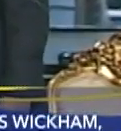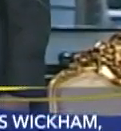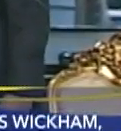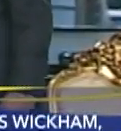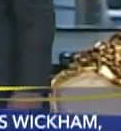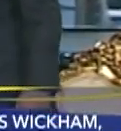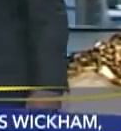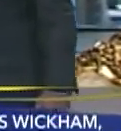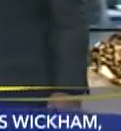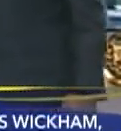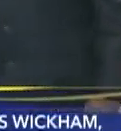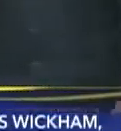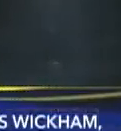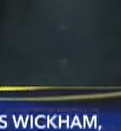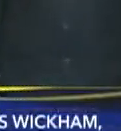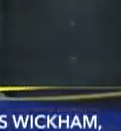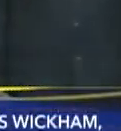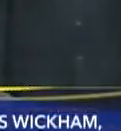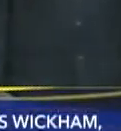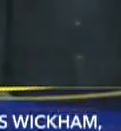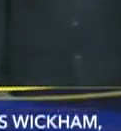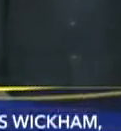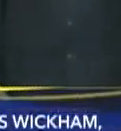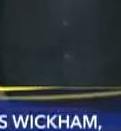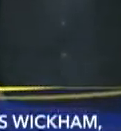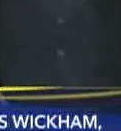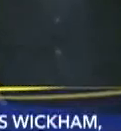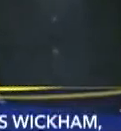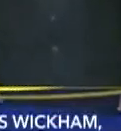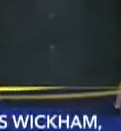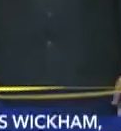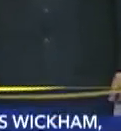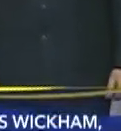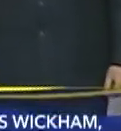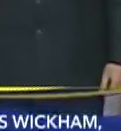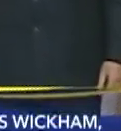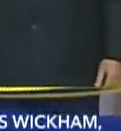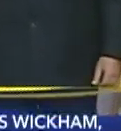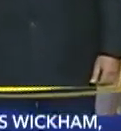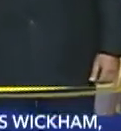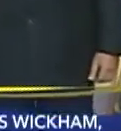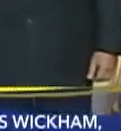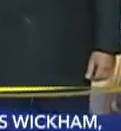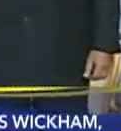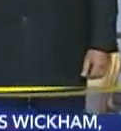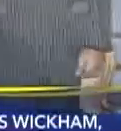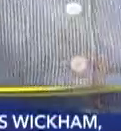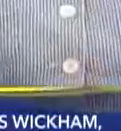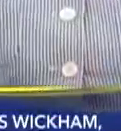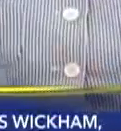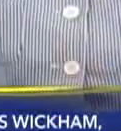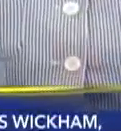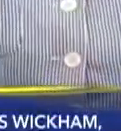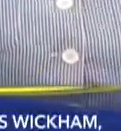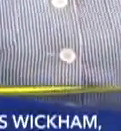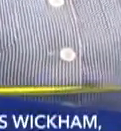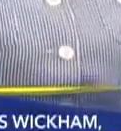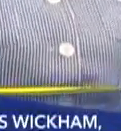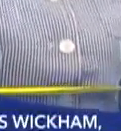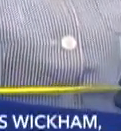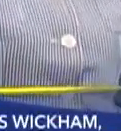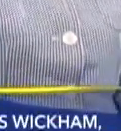de San Vicente y las Granadinas. Estoy honrado estos 9 años. Nicolás Maduro Moros,